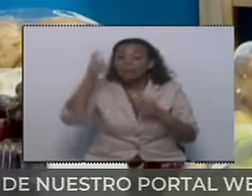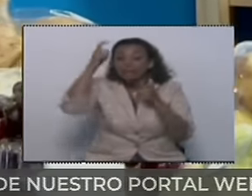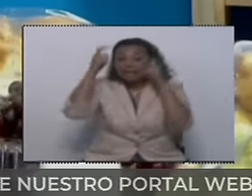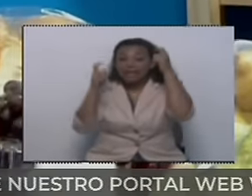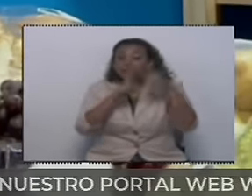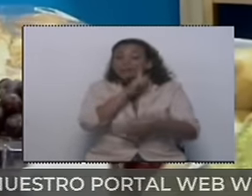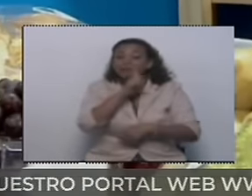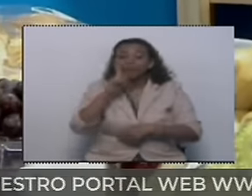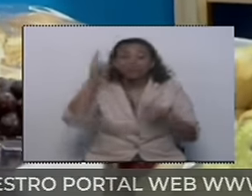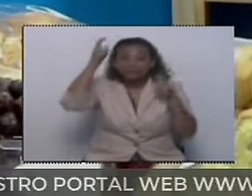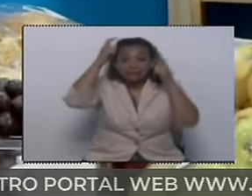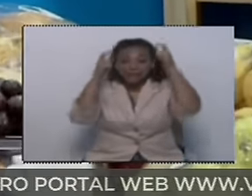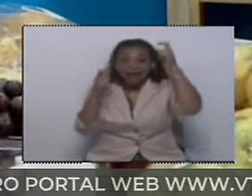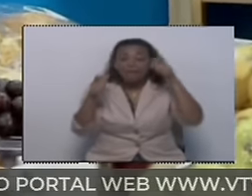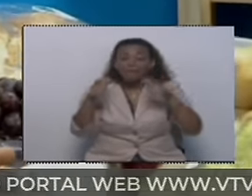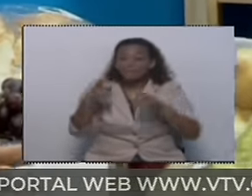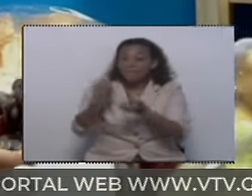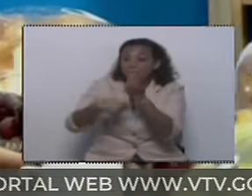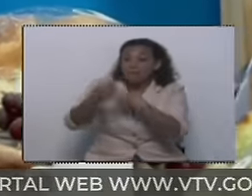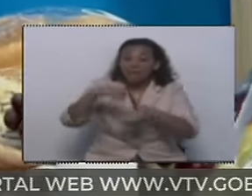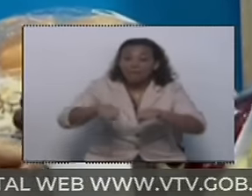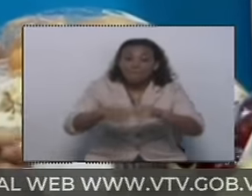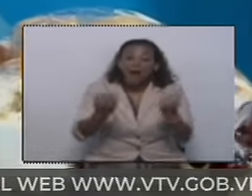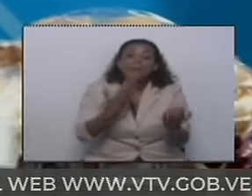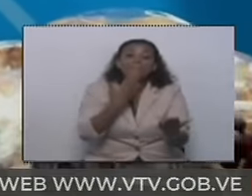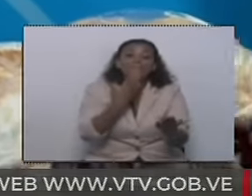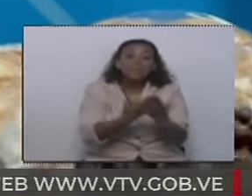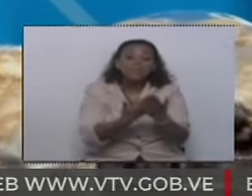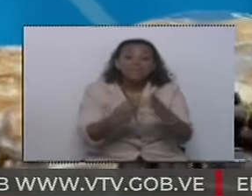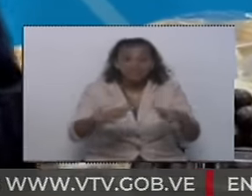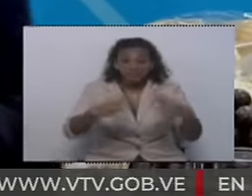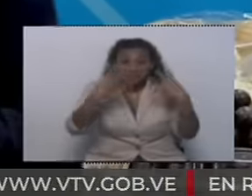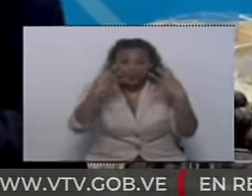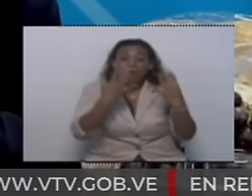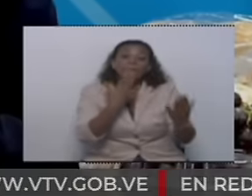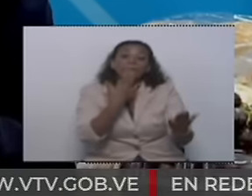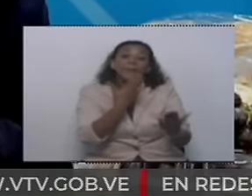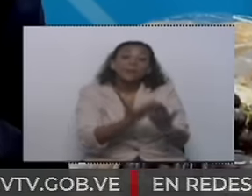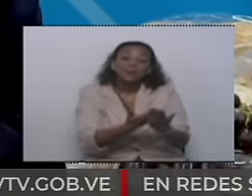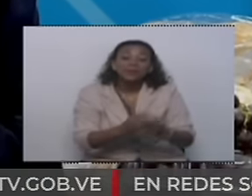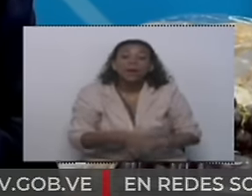de panaderos Hugo Chávez, con el permiso de ustedes, ¿ah?